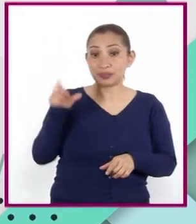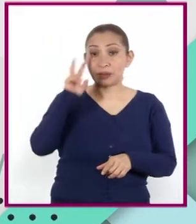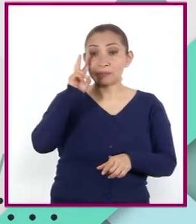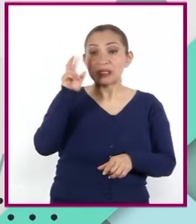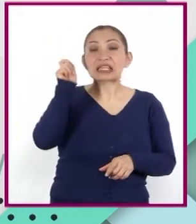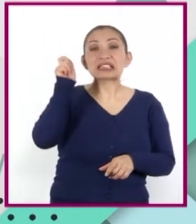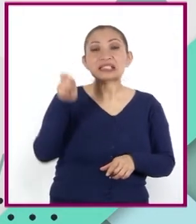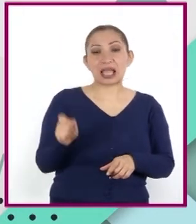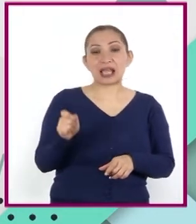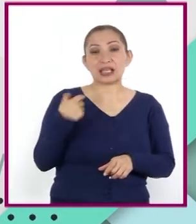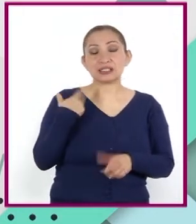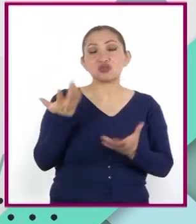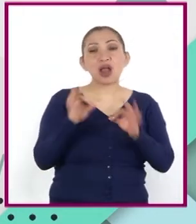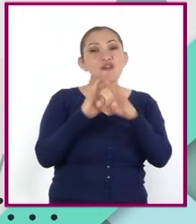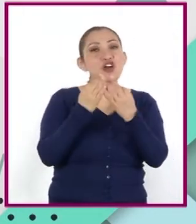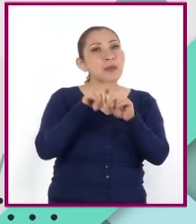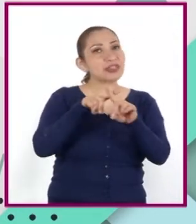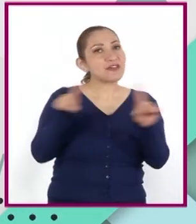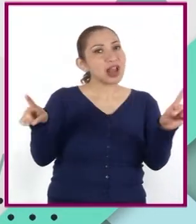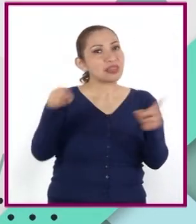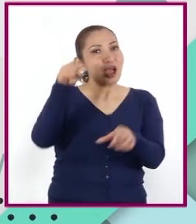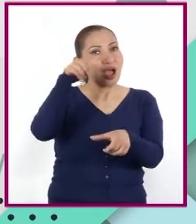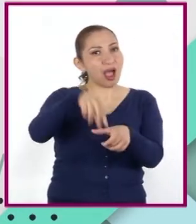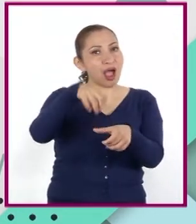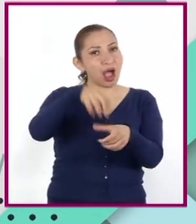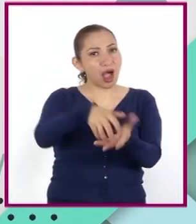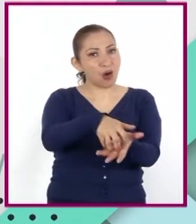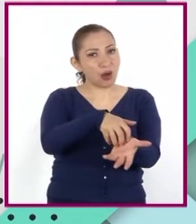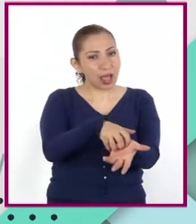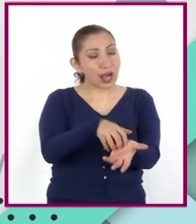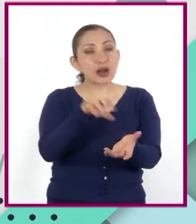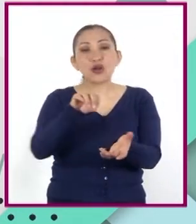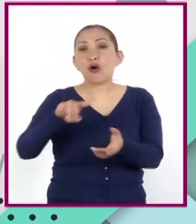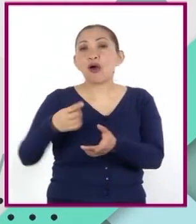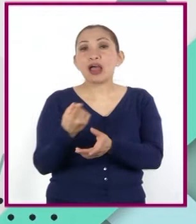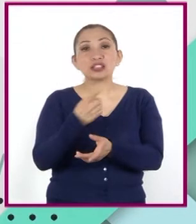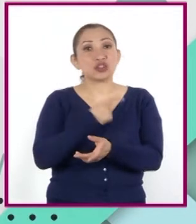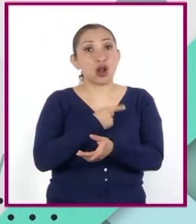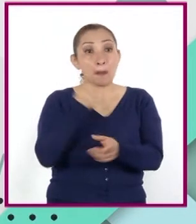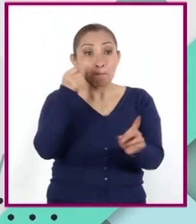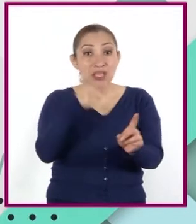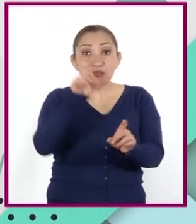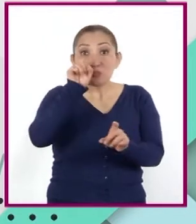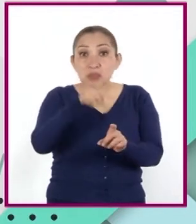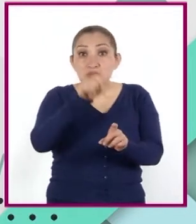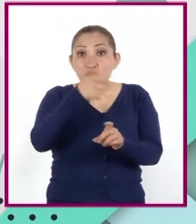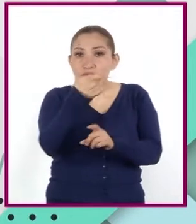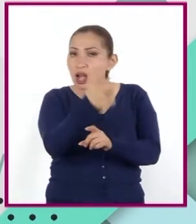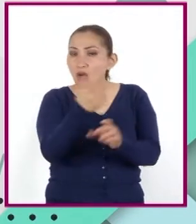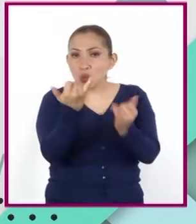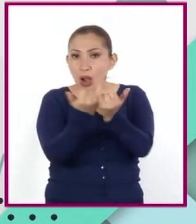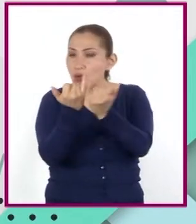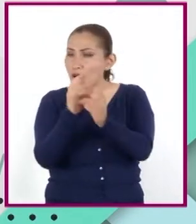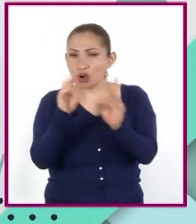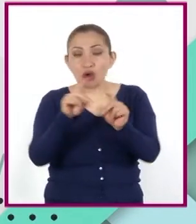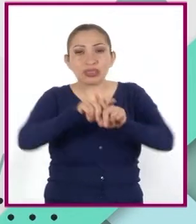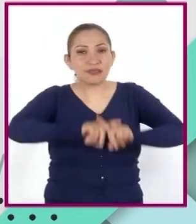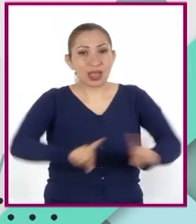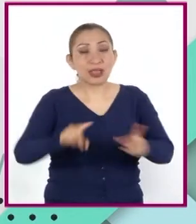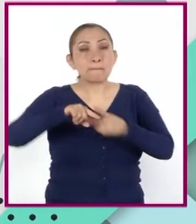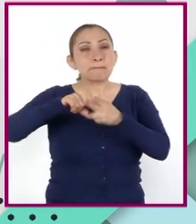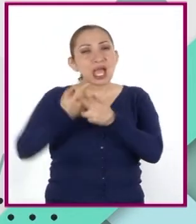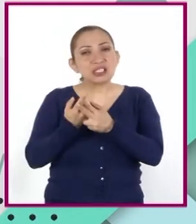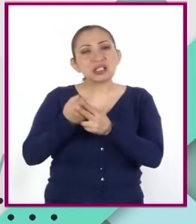que se trata de una forma diferente de ahorrar, ya que no se trata de una cantidad fija semanalmente, sino que se inicia con